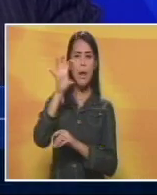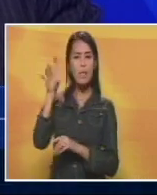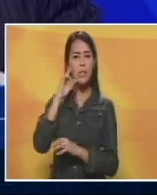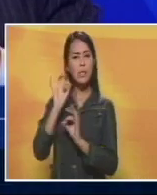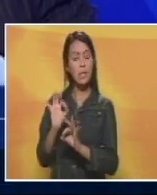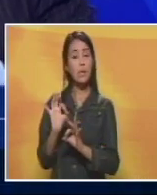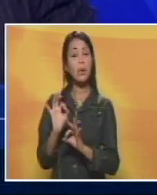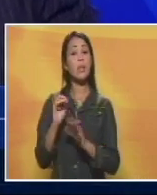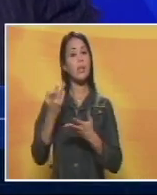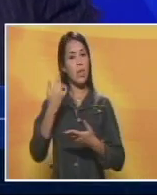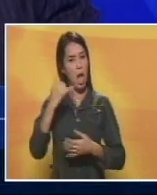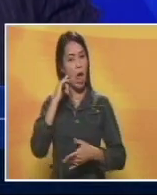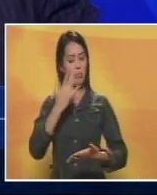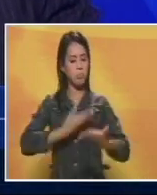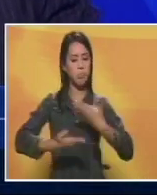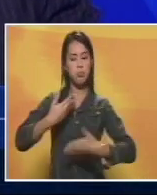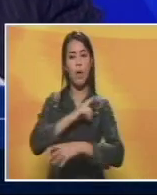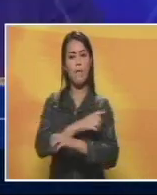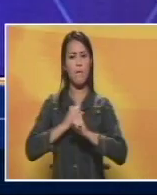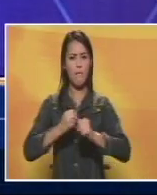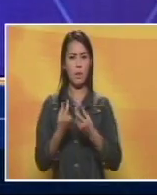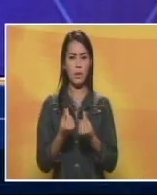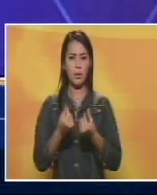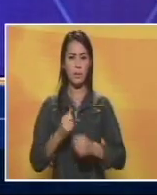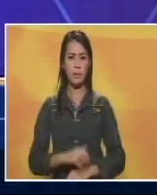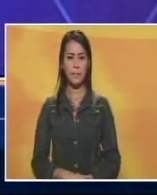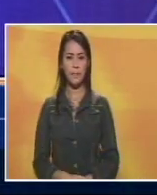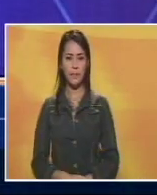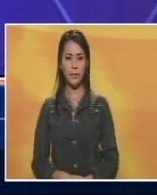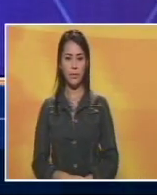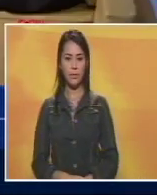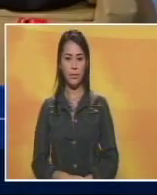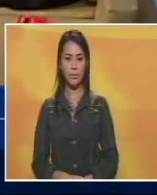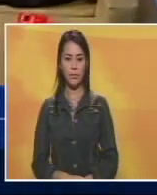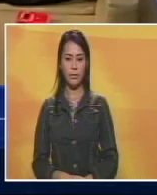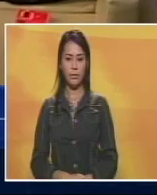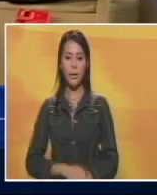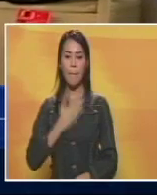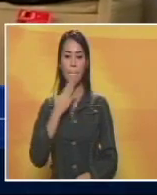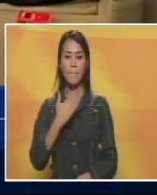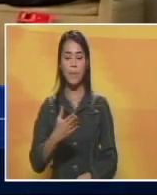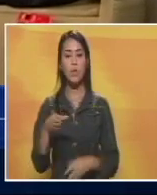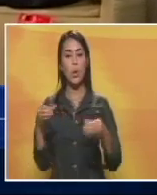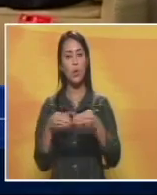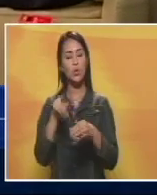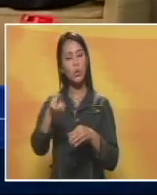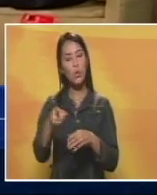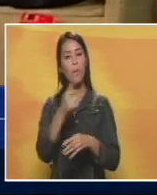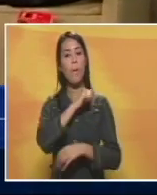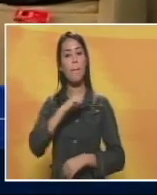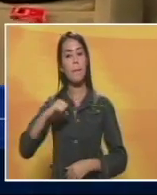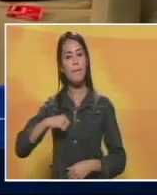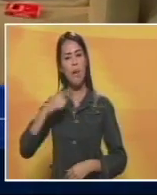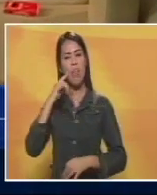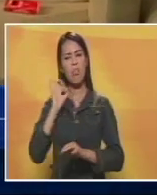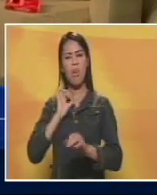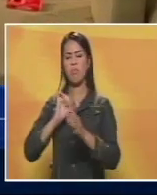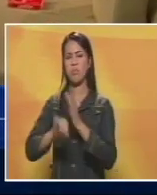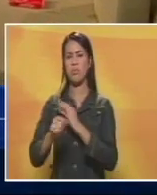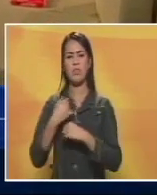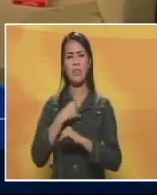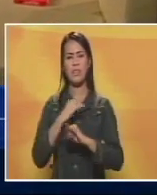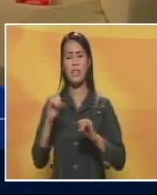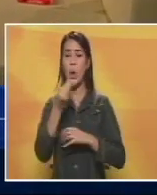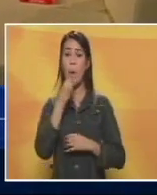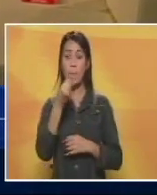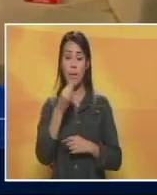de convenios para fortalecer la economía. Exhortó al sector privado a acabar con la especulación en el proceso de los